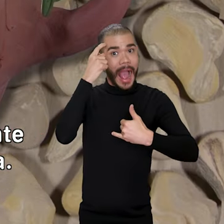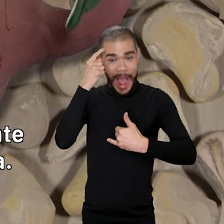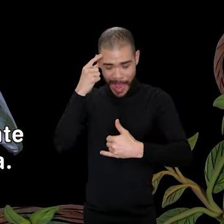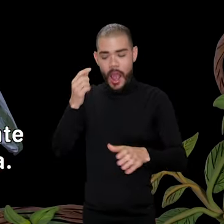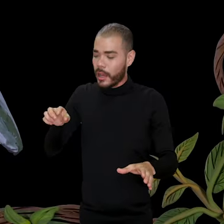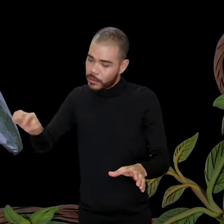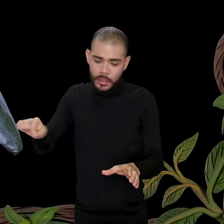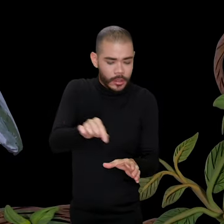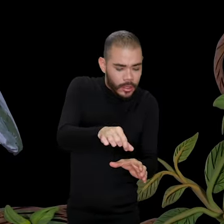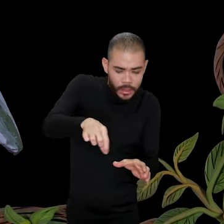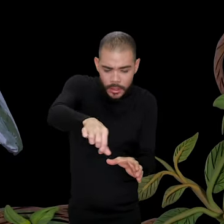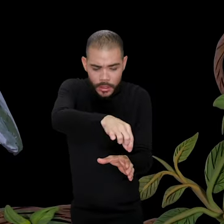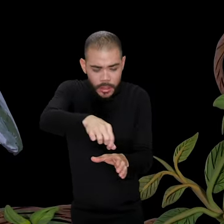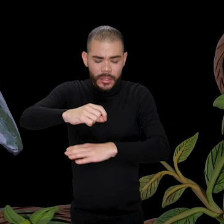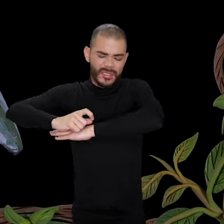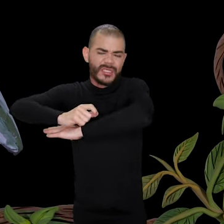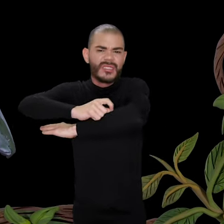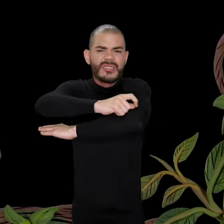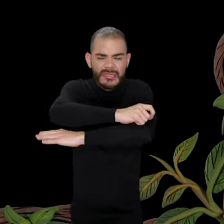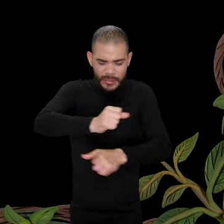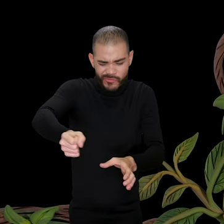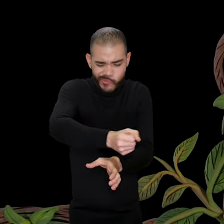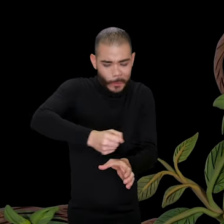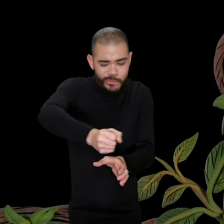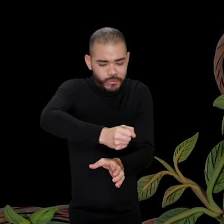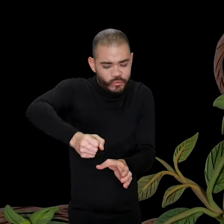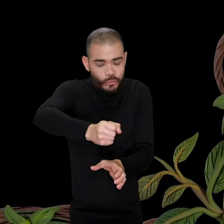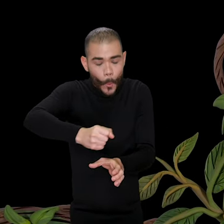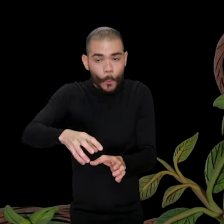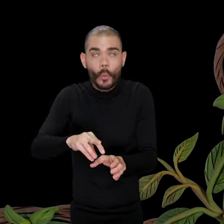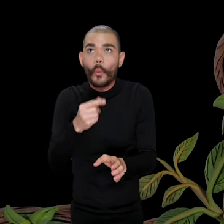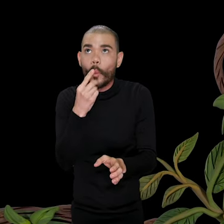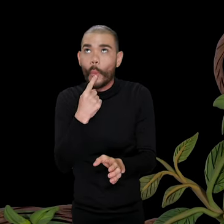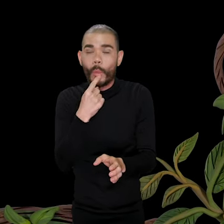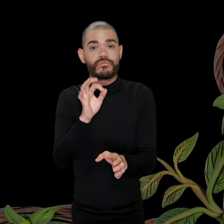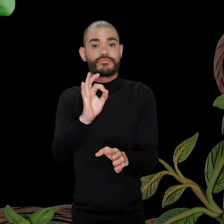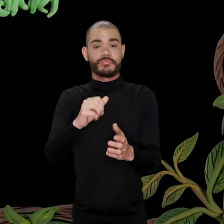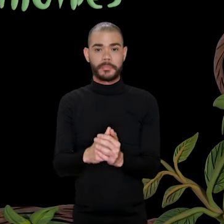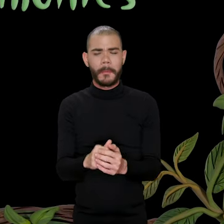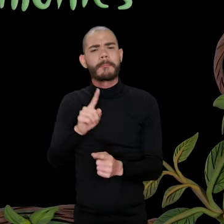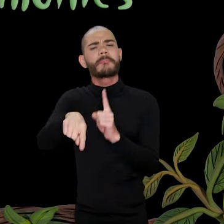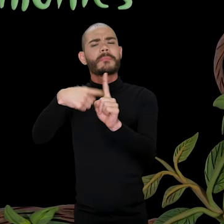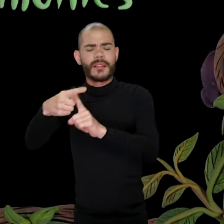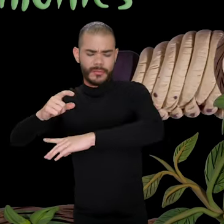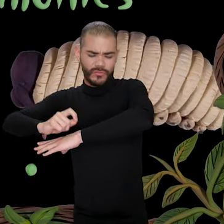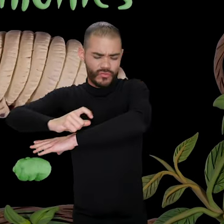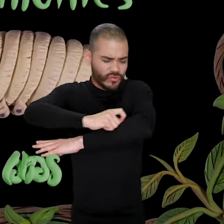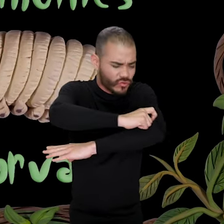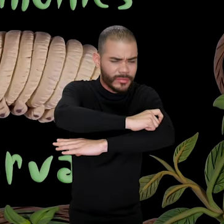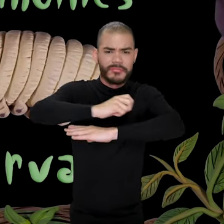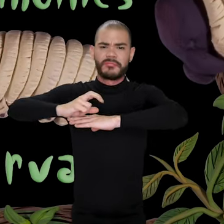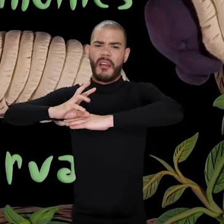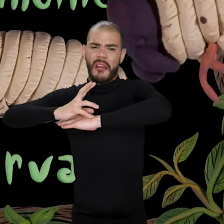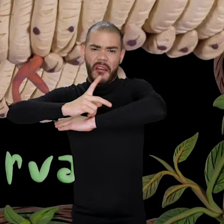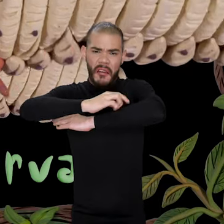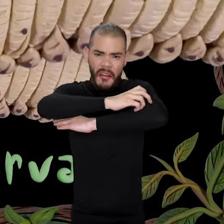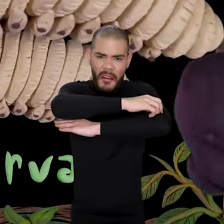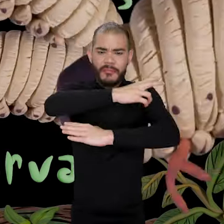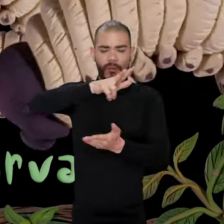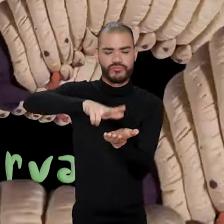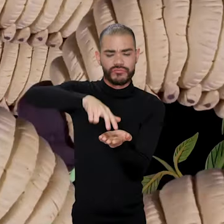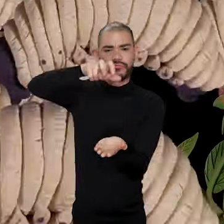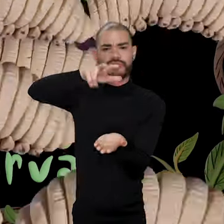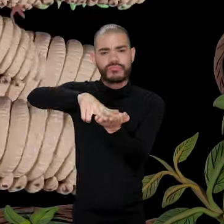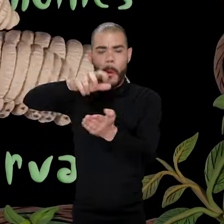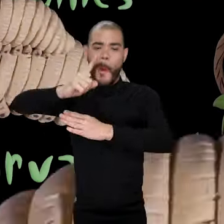catara. Además de hormigas, incluyen en su alimentación insectos como arañas, saltamontes y larvas en